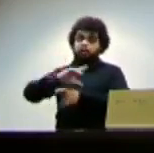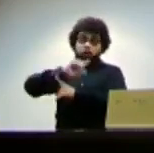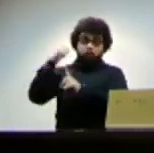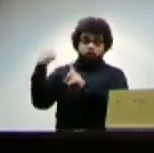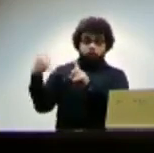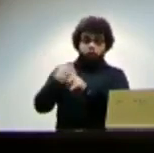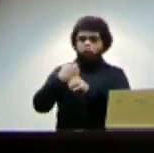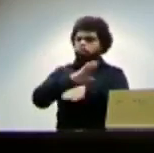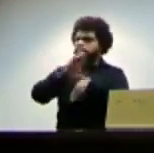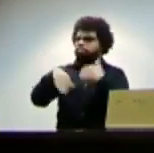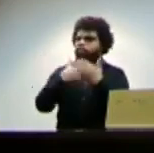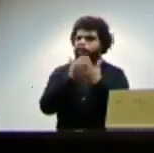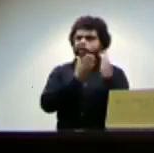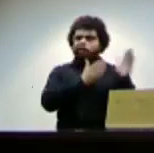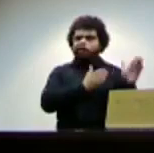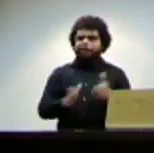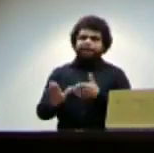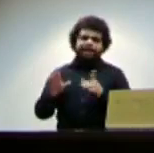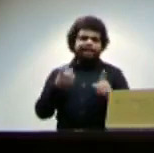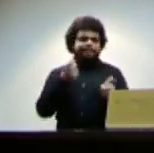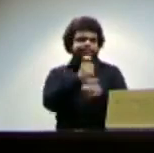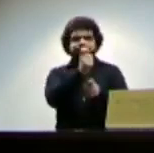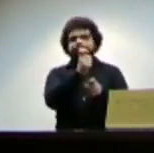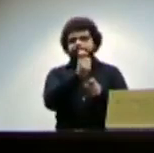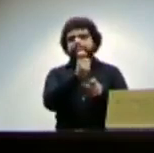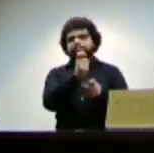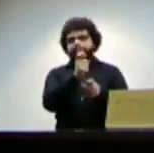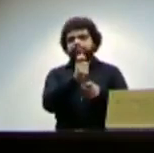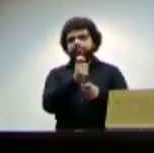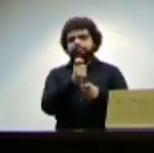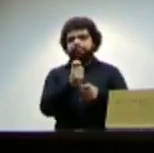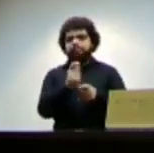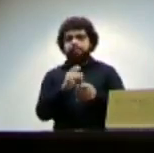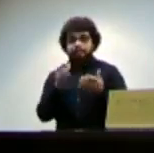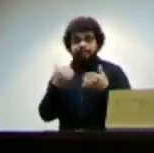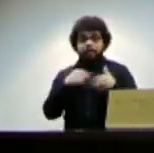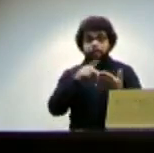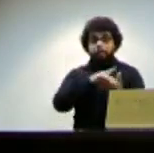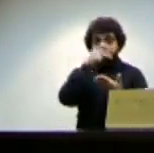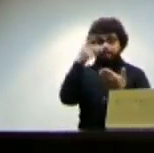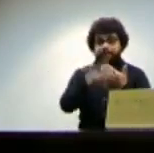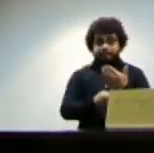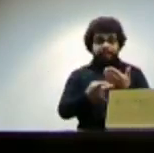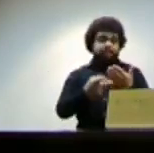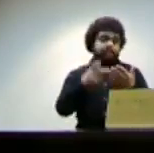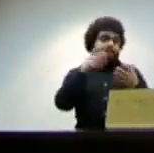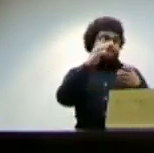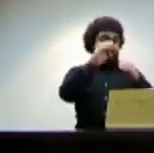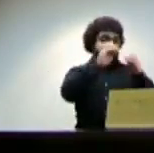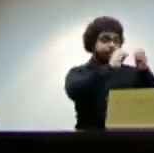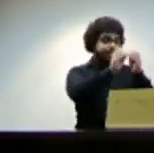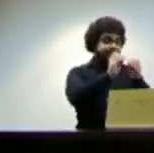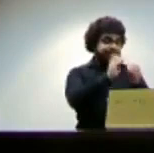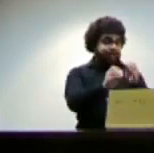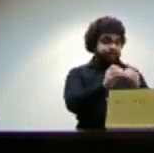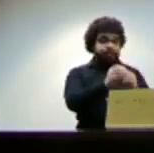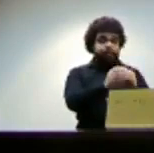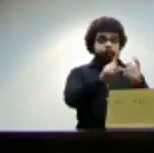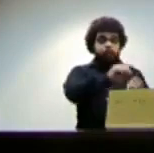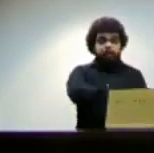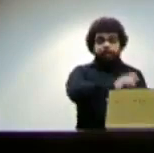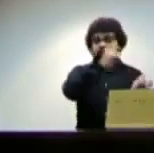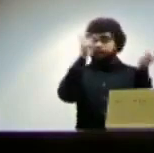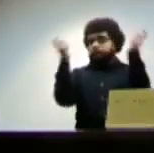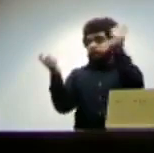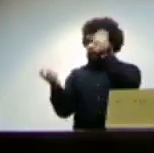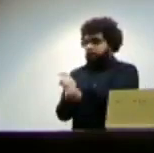planes. De nosotros estar en un programa de mantenimiento de unidades, pasamos a tener